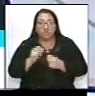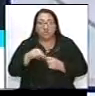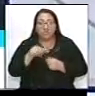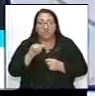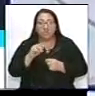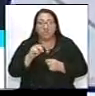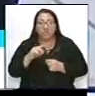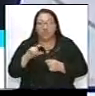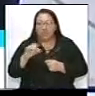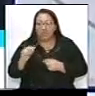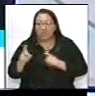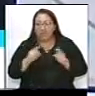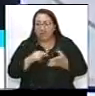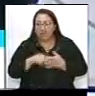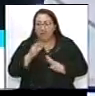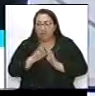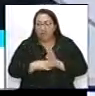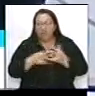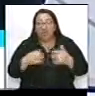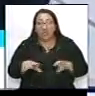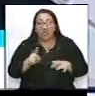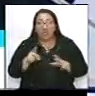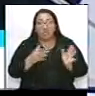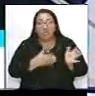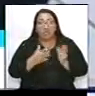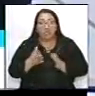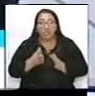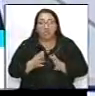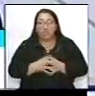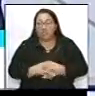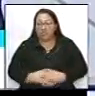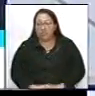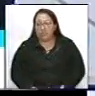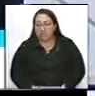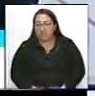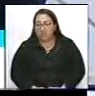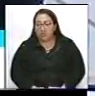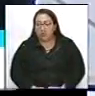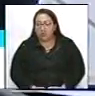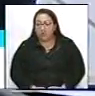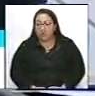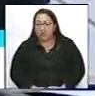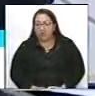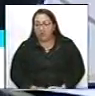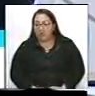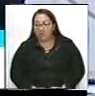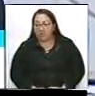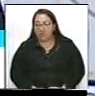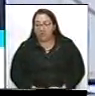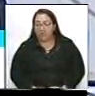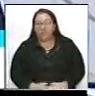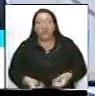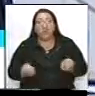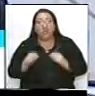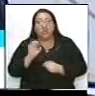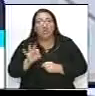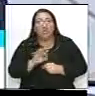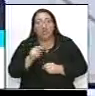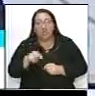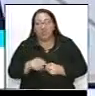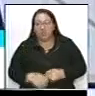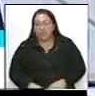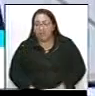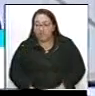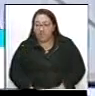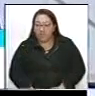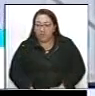Quintanilla, debatir el fondo, porque todavía usted está planteando una especie de cuestión previa. Nada más, si suspendemos o no suspendemos eso.